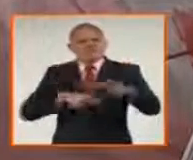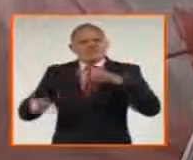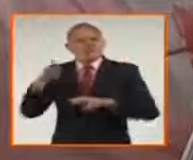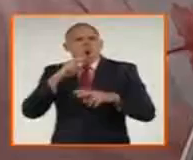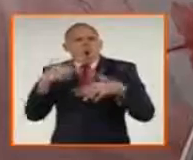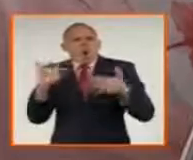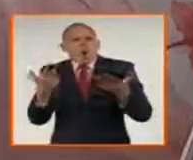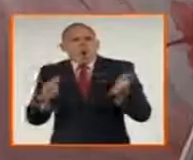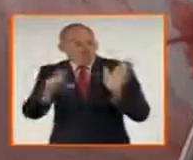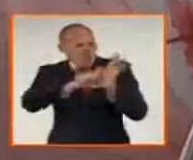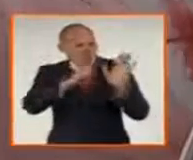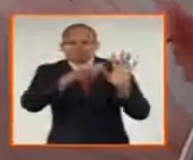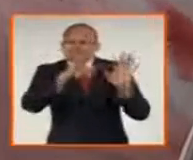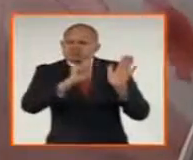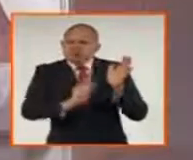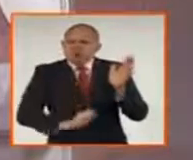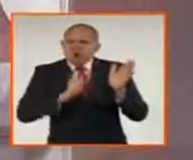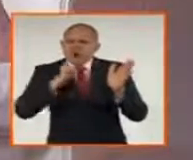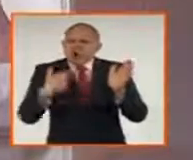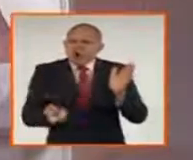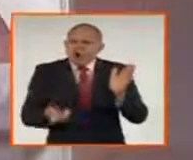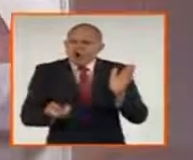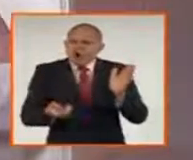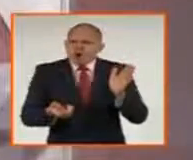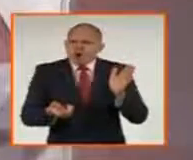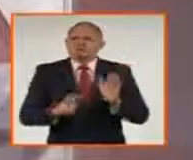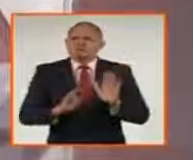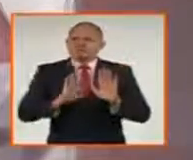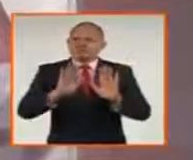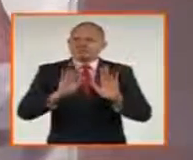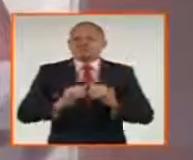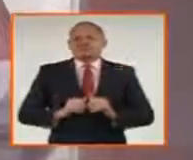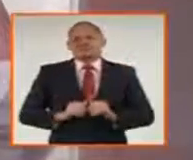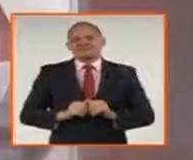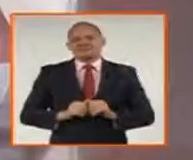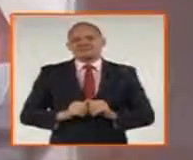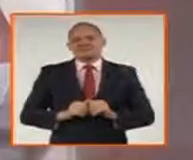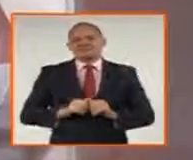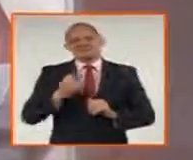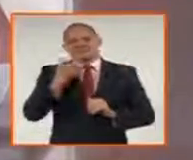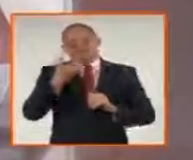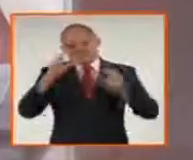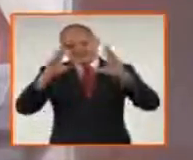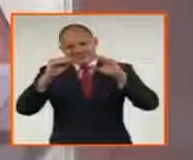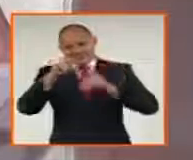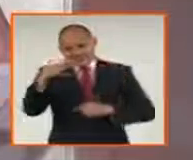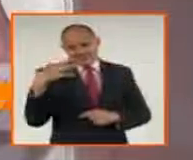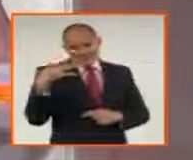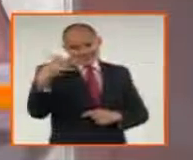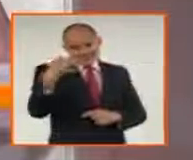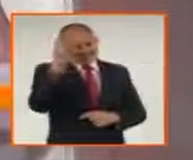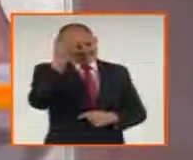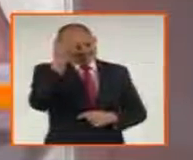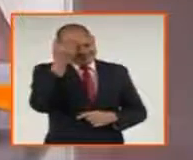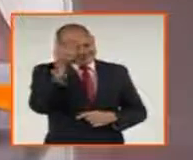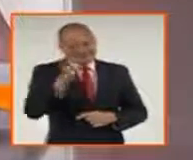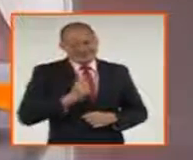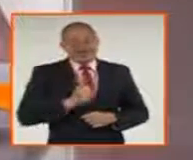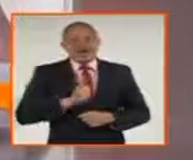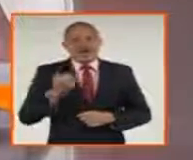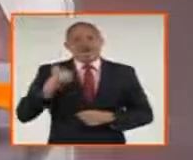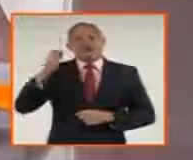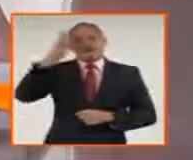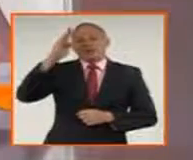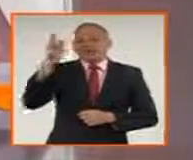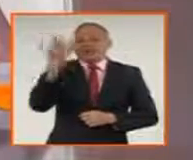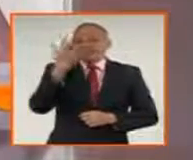María? Pues muy buenas noches, tardes, noches. Arlene, muchísimas gracias por la invitación y un saludo a mi colega que me